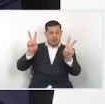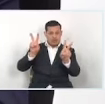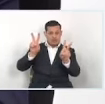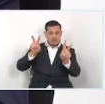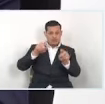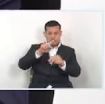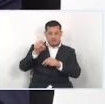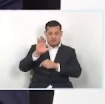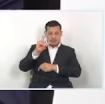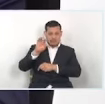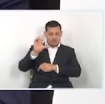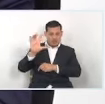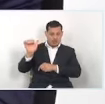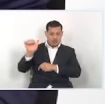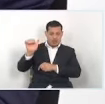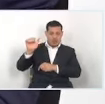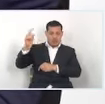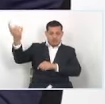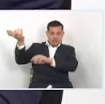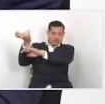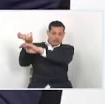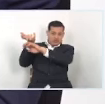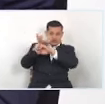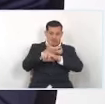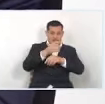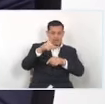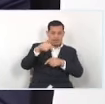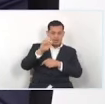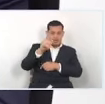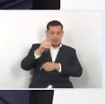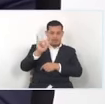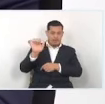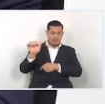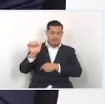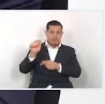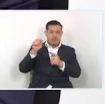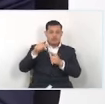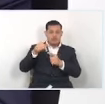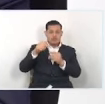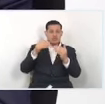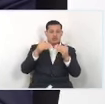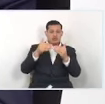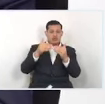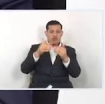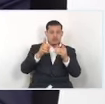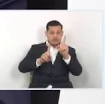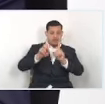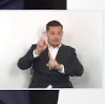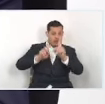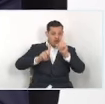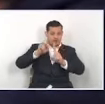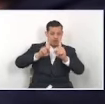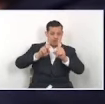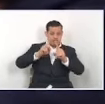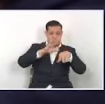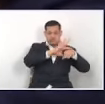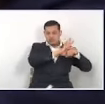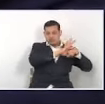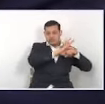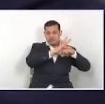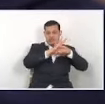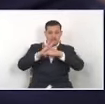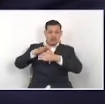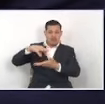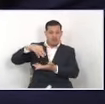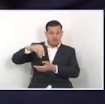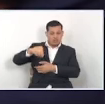Zacatecoluca, ¿verdad? Ahí están trayendo la papaya, ¿verdad? Ahí están también los de Santa Ana, ¿verdad? Que traen el